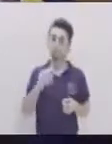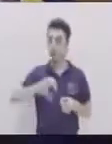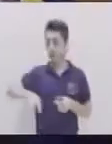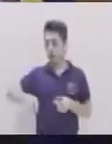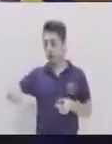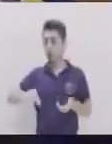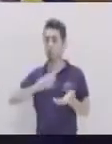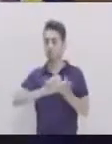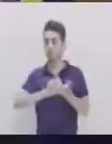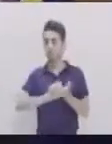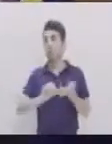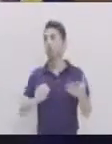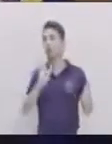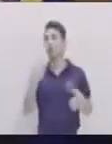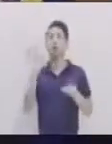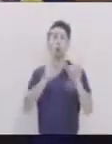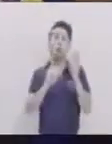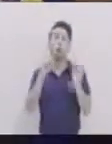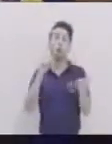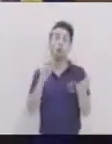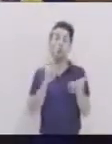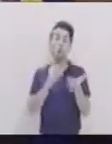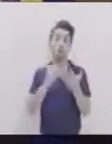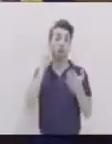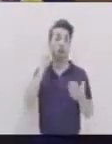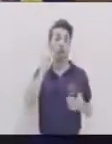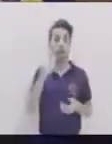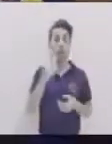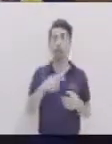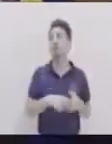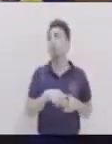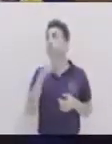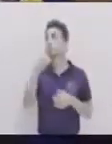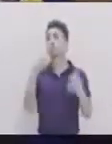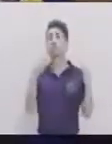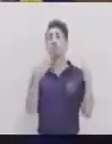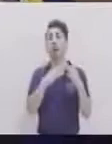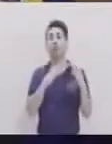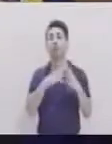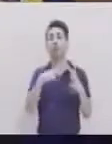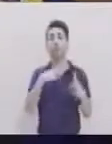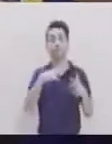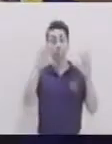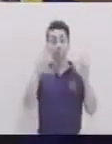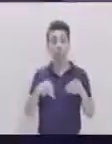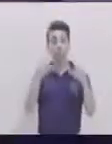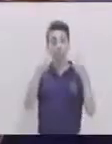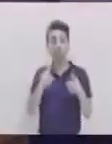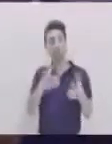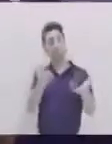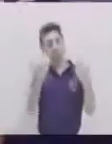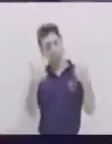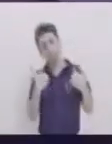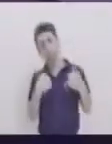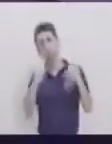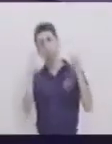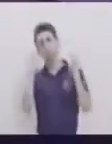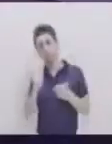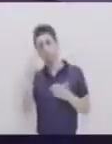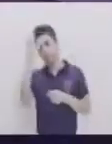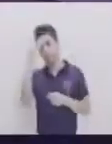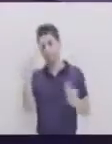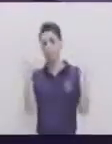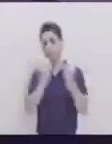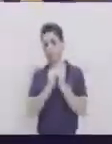bien utilizar gel antibacterial con alcohol. Si en casa hay alguna persona con discapacidad, invítalo a que